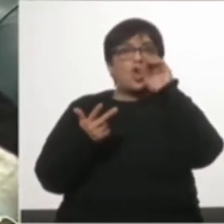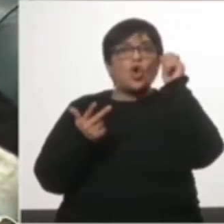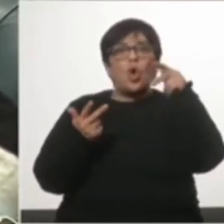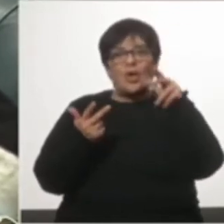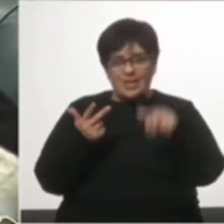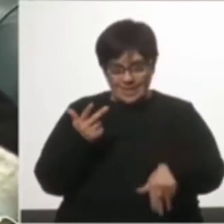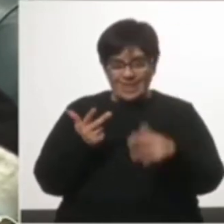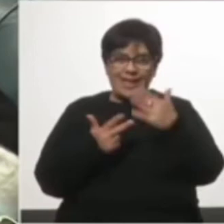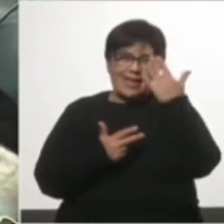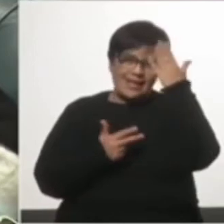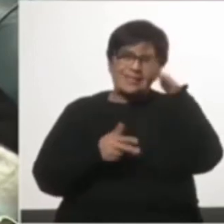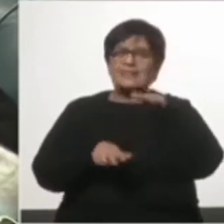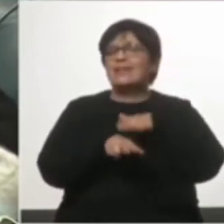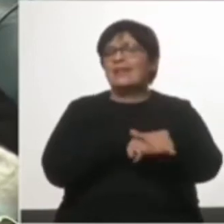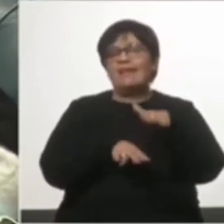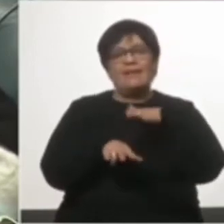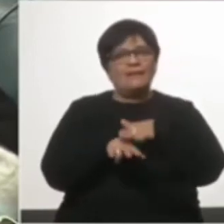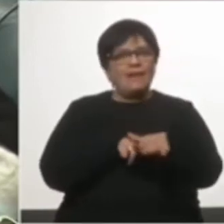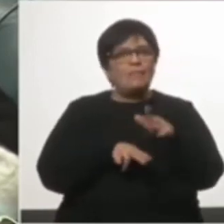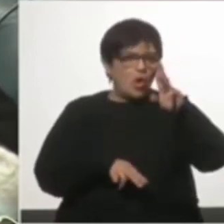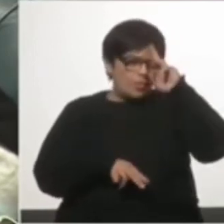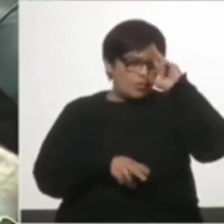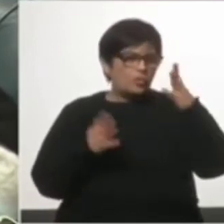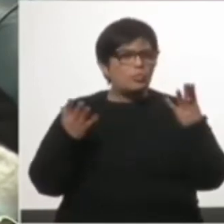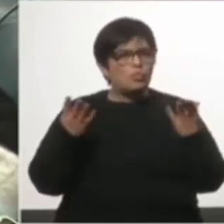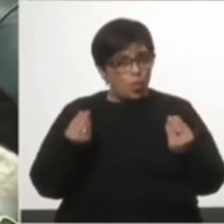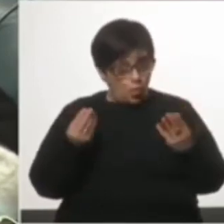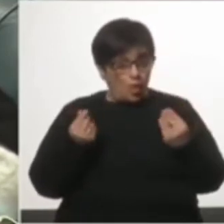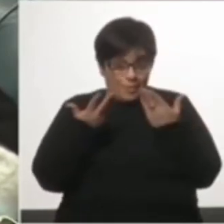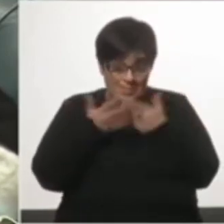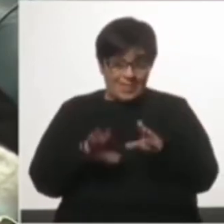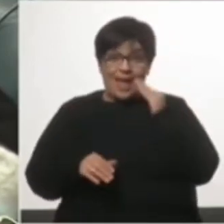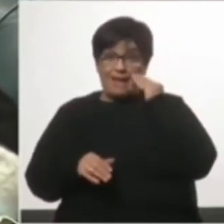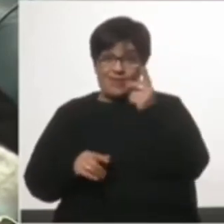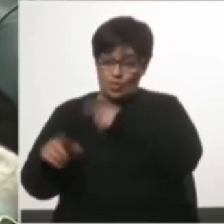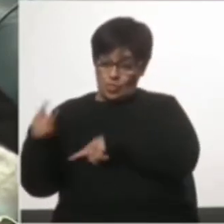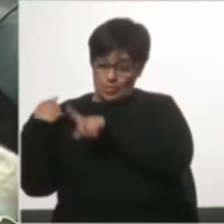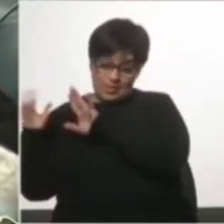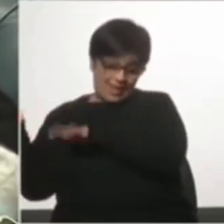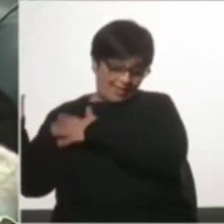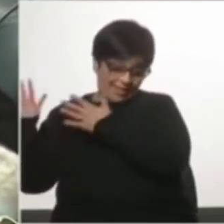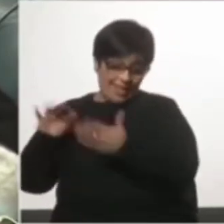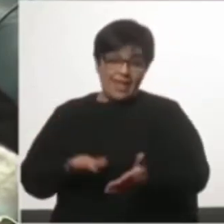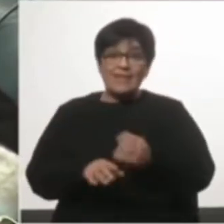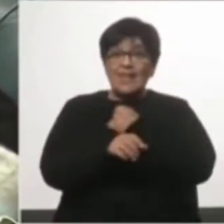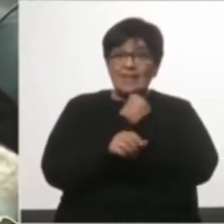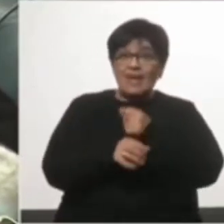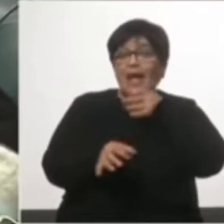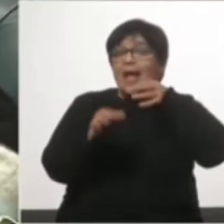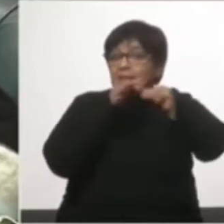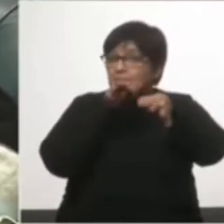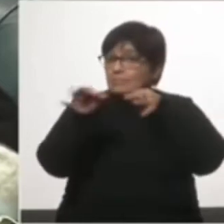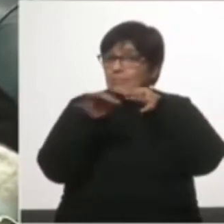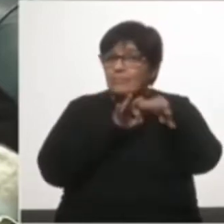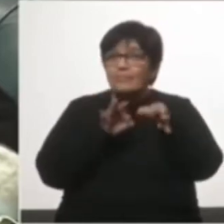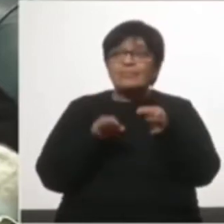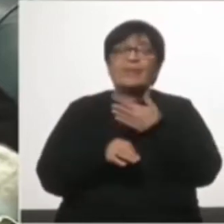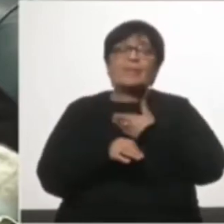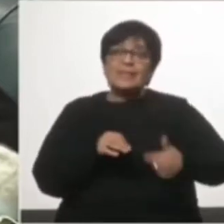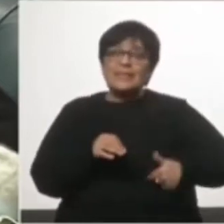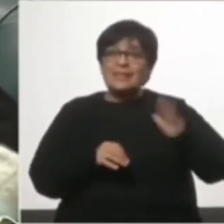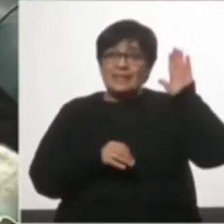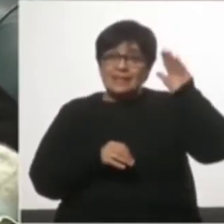que saludamos con todo nuestro respeto. Desde abril del 2020, el grupo ha trabajado en el asesoramiento a la Presidencia